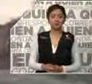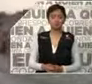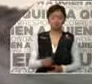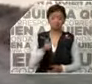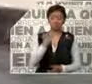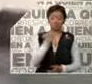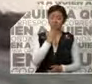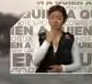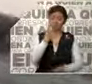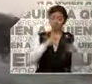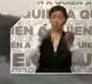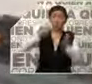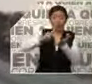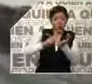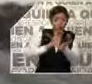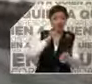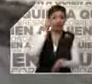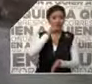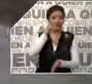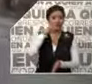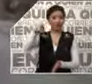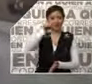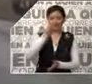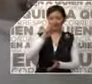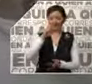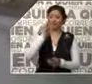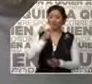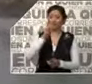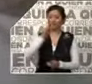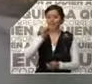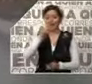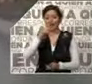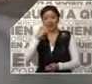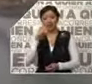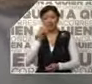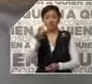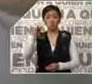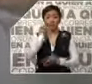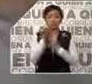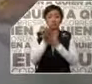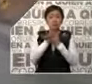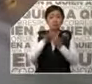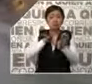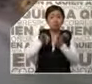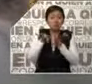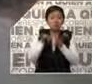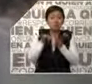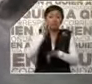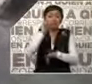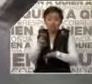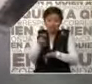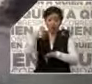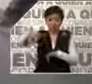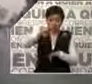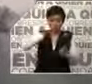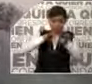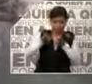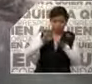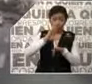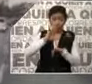Bienvenidos una vez más a nuestra popular sección. El objetivo de tan humilde trabajo no solo es que conozcamos y apliquemos los